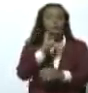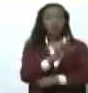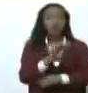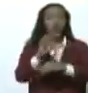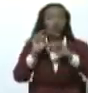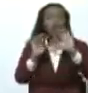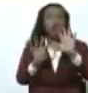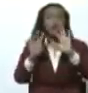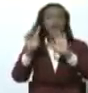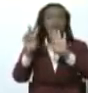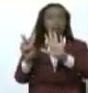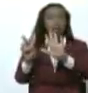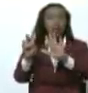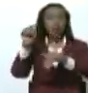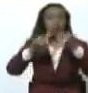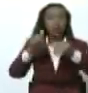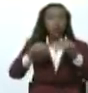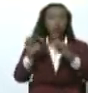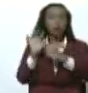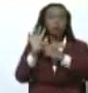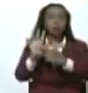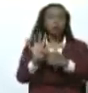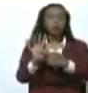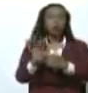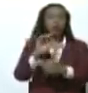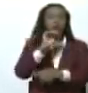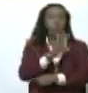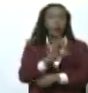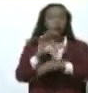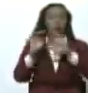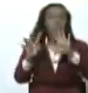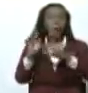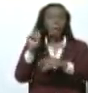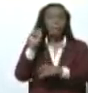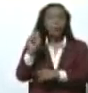32.497 votos, lo que representa un